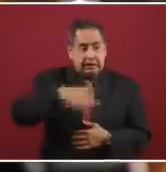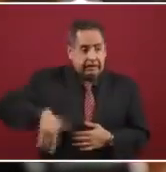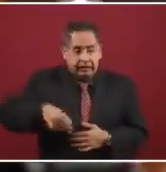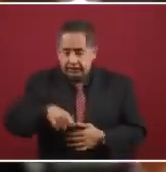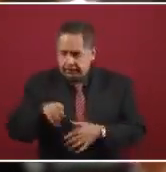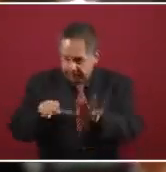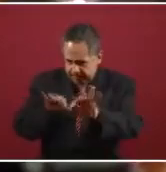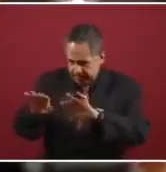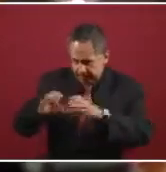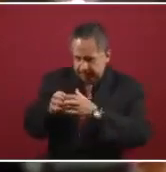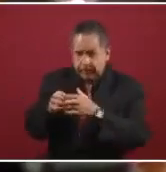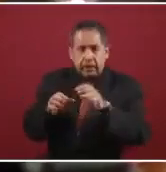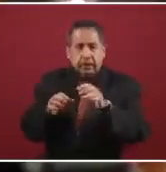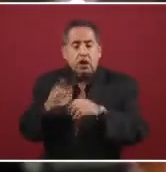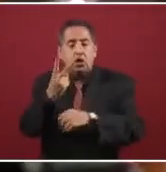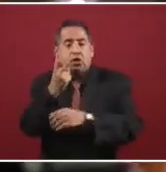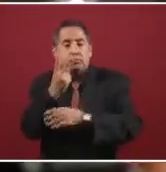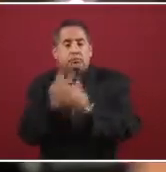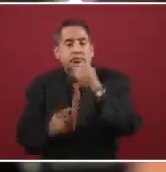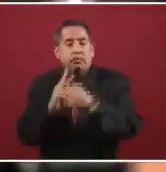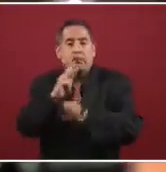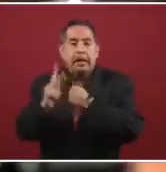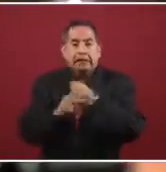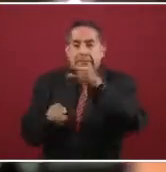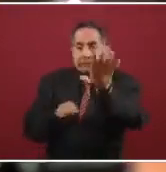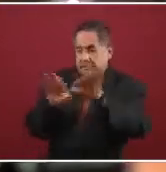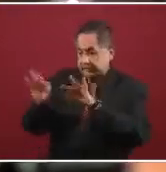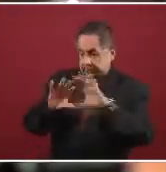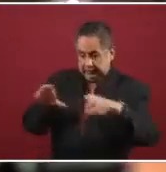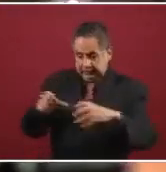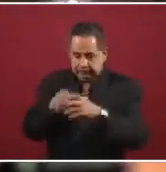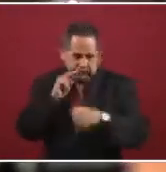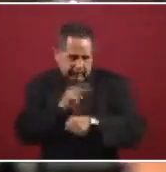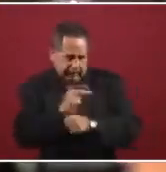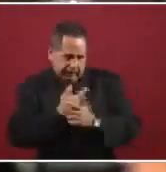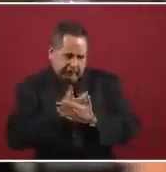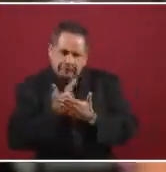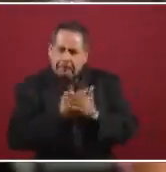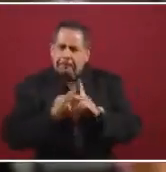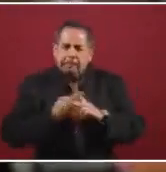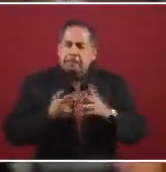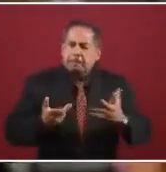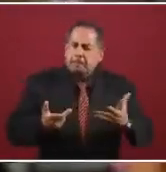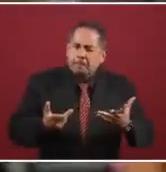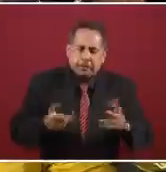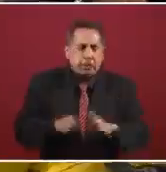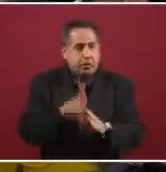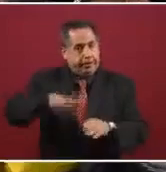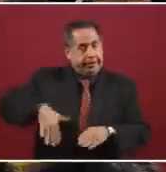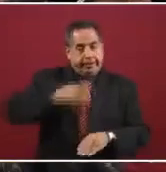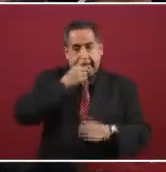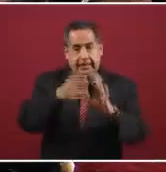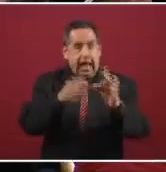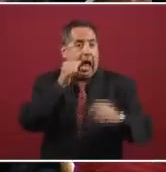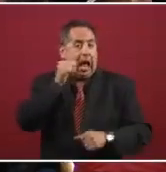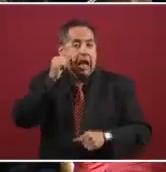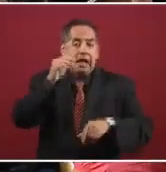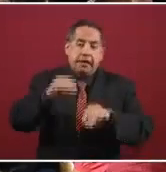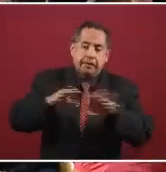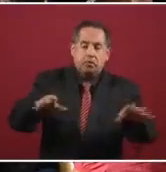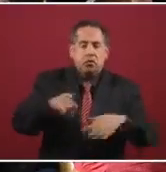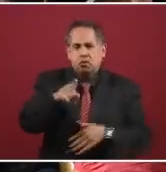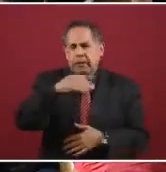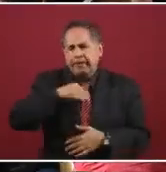comisión binacional o todavía será un análisis? Y nada más para precisar, usted decía en un comunicado ayer que